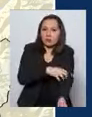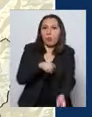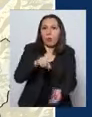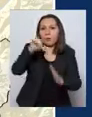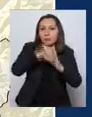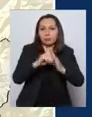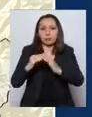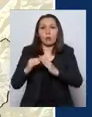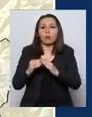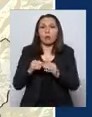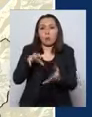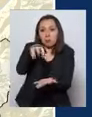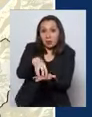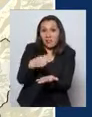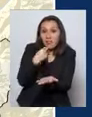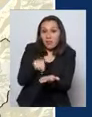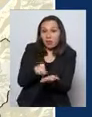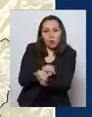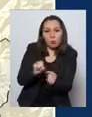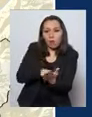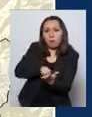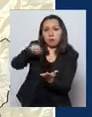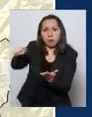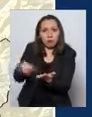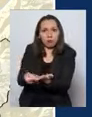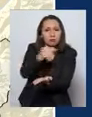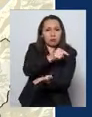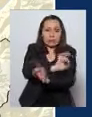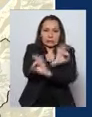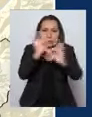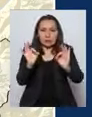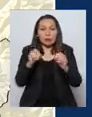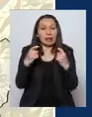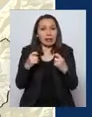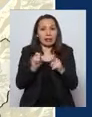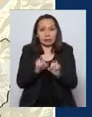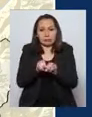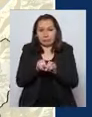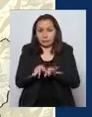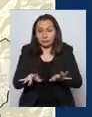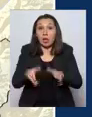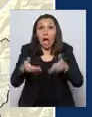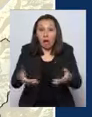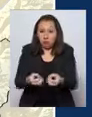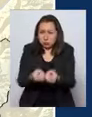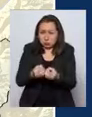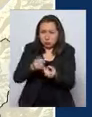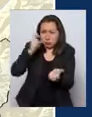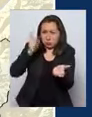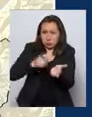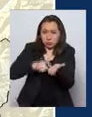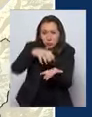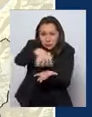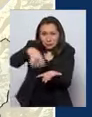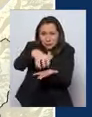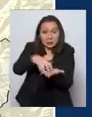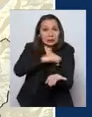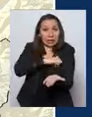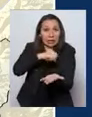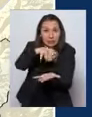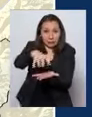cuarentena hacia otros lugares para limitar el riesgo de que esta infección que está tan concentrada en